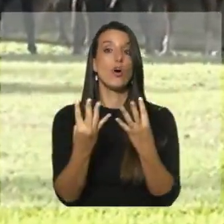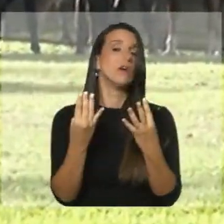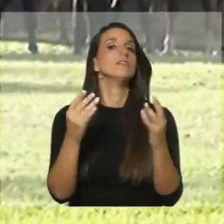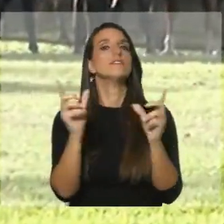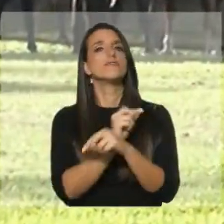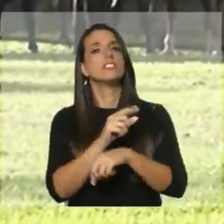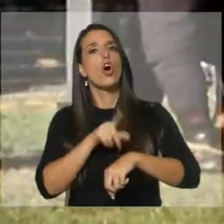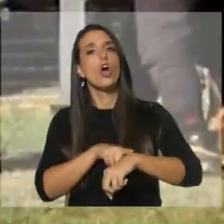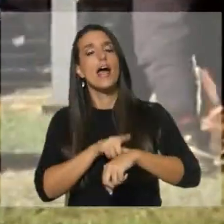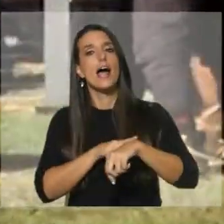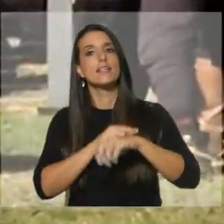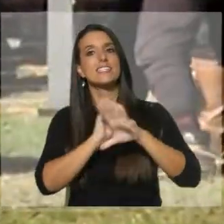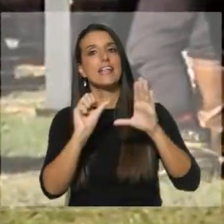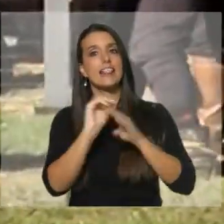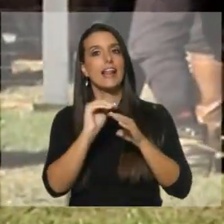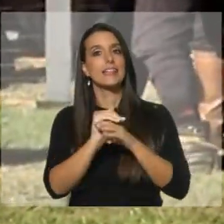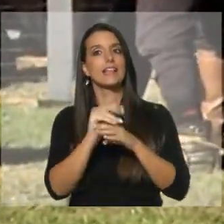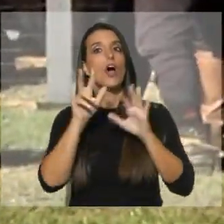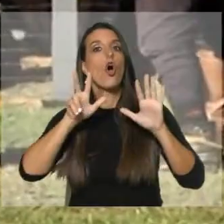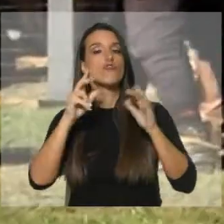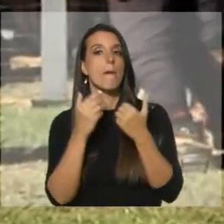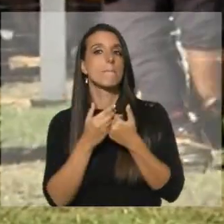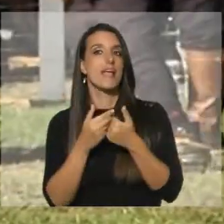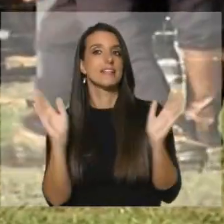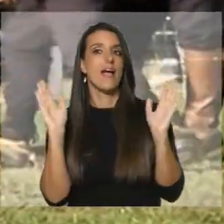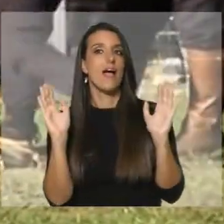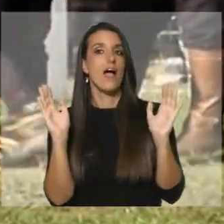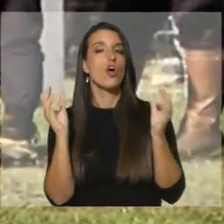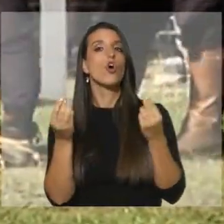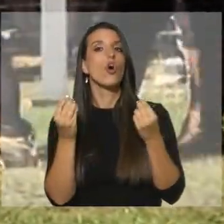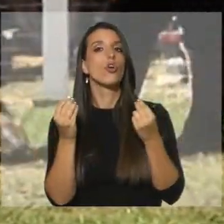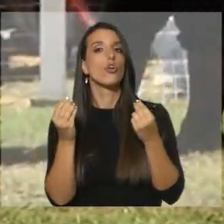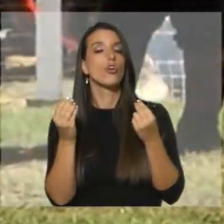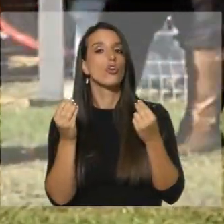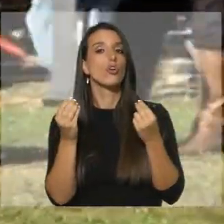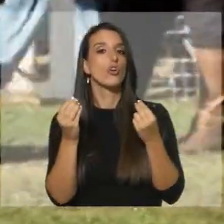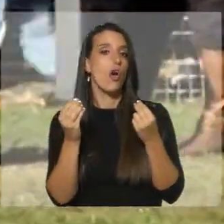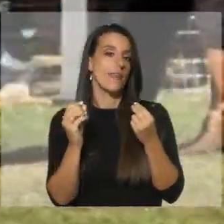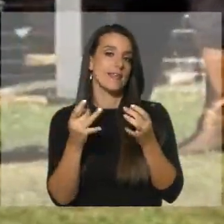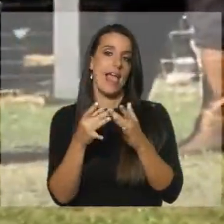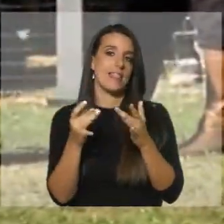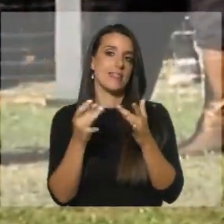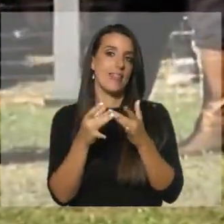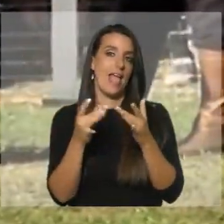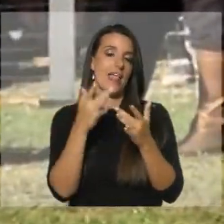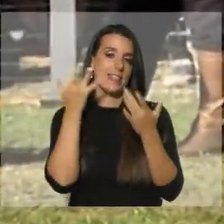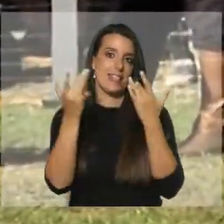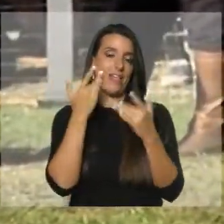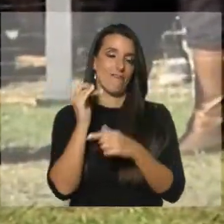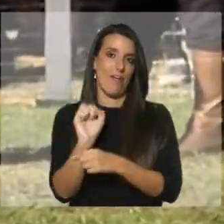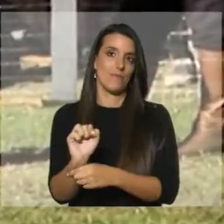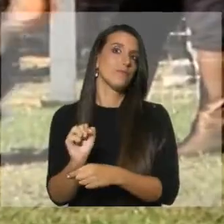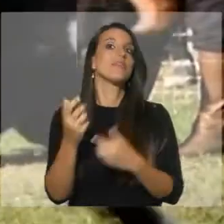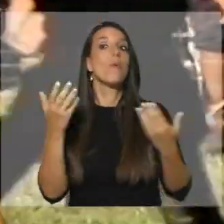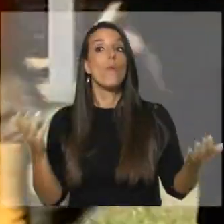finalizan a las 18, a las 20 comienza el escenario con espectáculos de primer nivel, con artistas de renombre, y tratamos